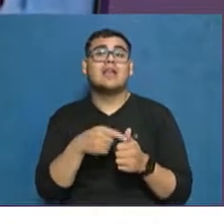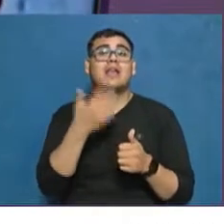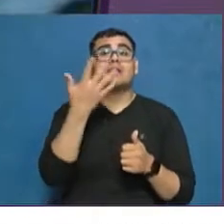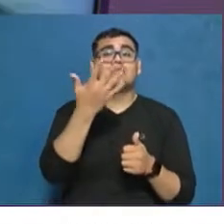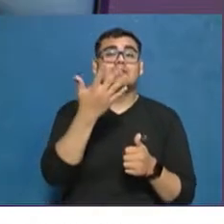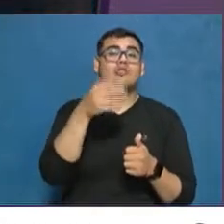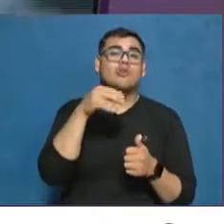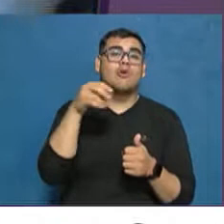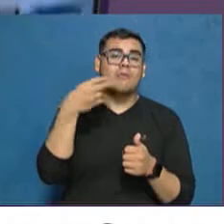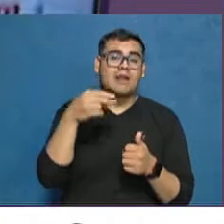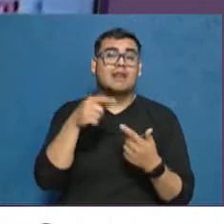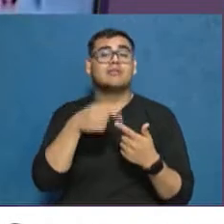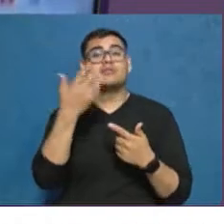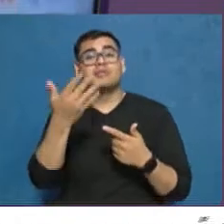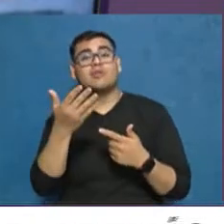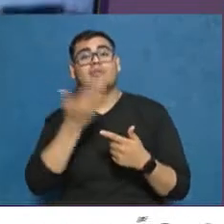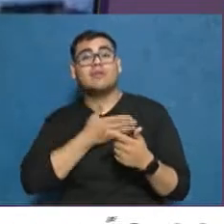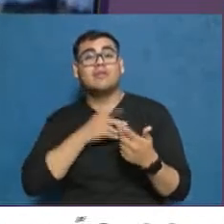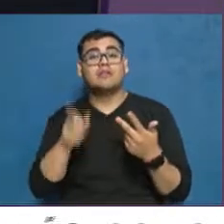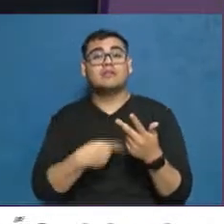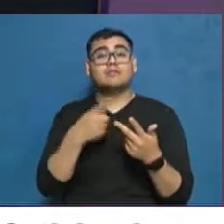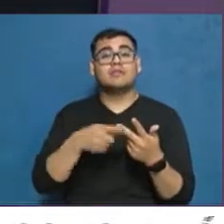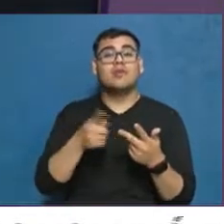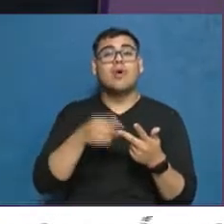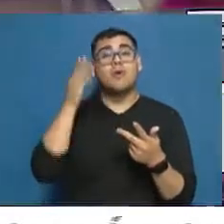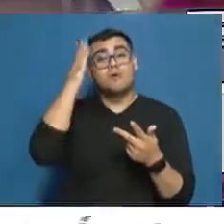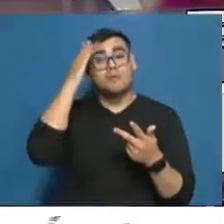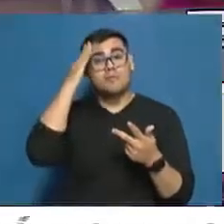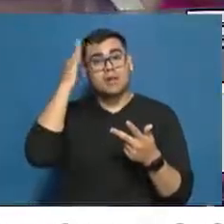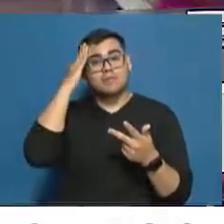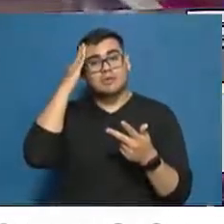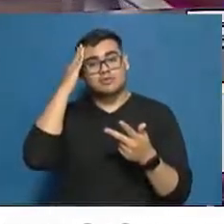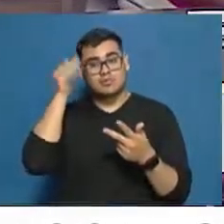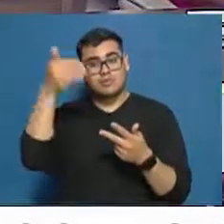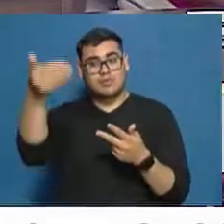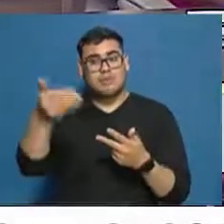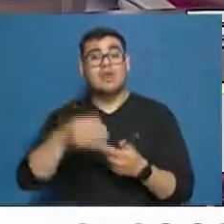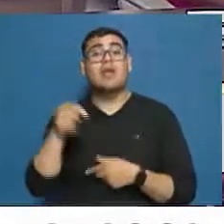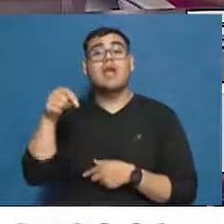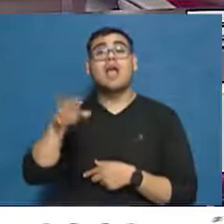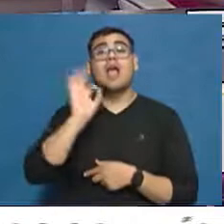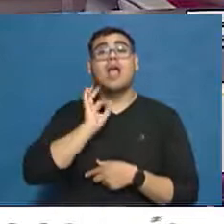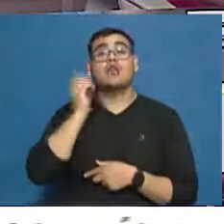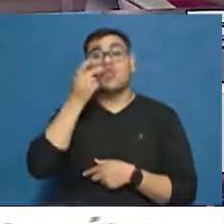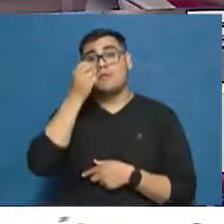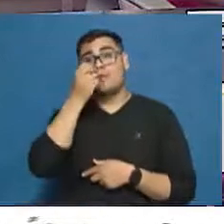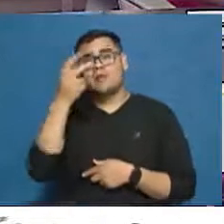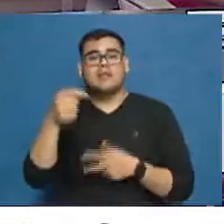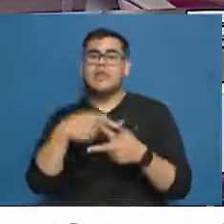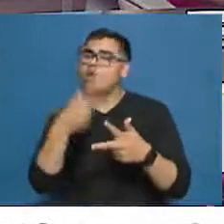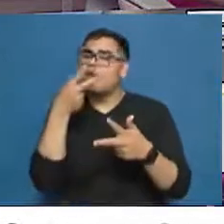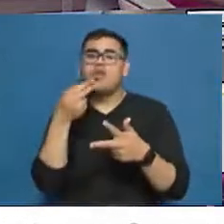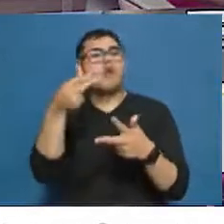marzo. Bueno, ¿cuáles fueron las respuestas del SUTE, Laura? En principio, para este inicio de 2023 lo rechazaron. ¿Por